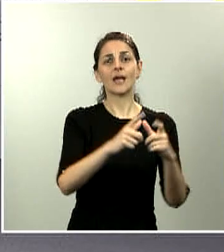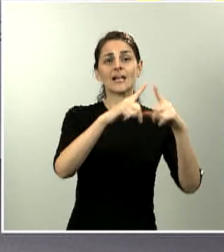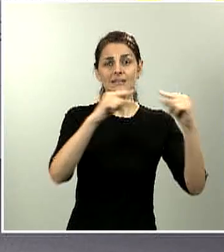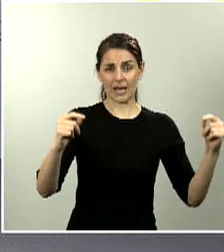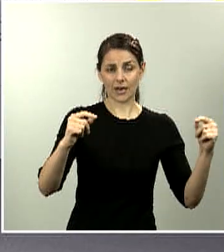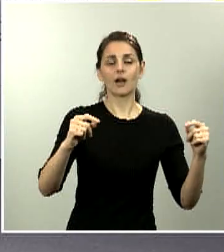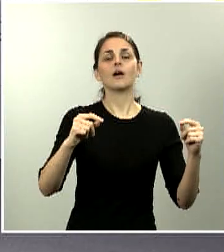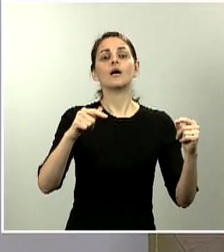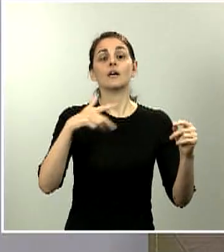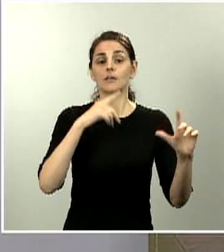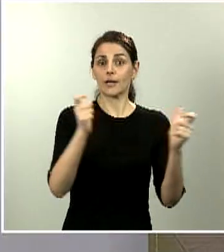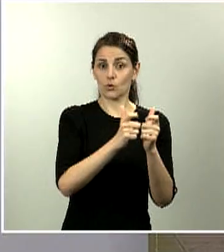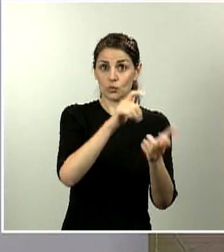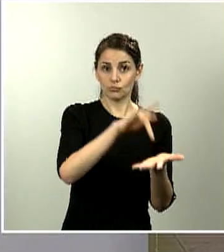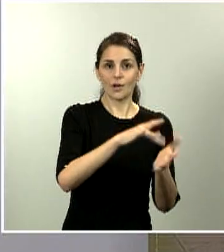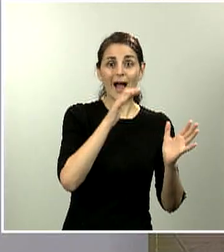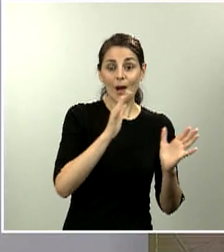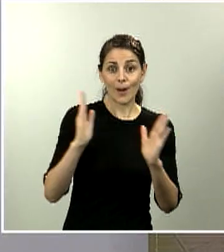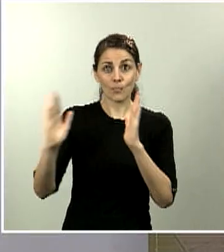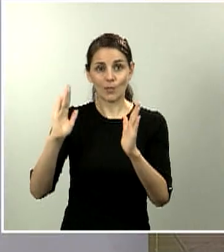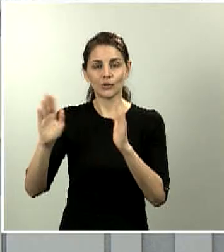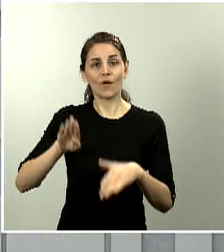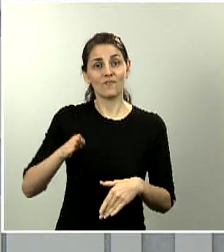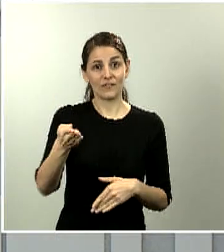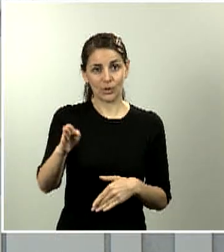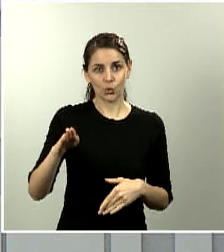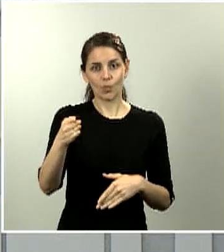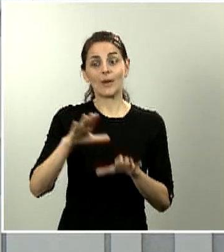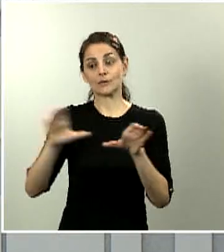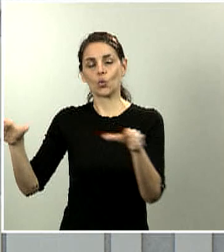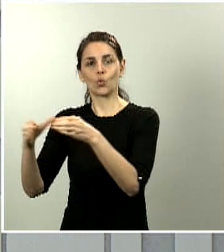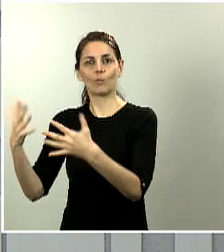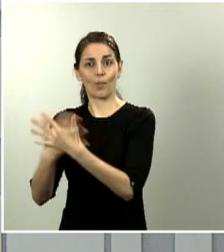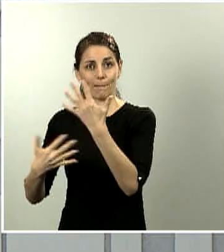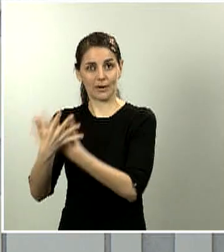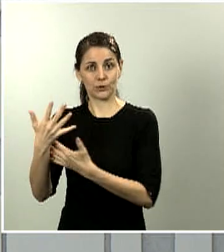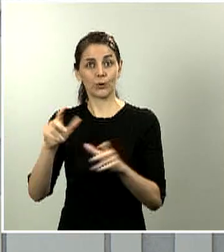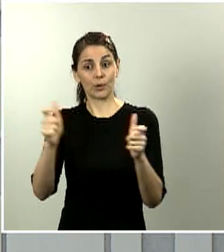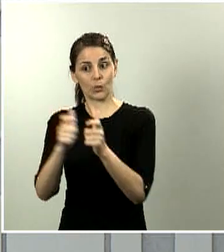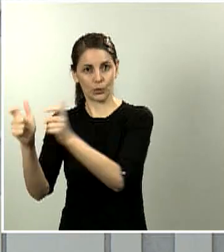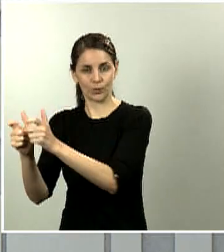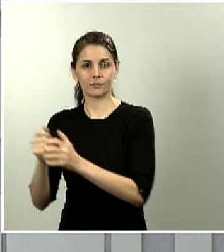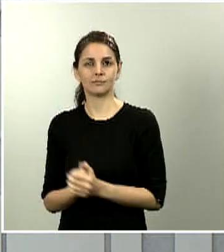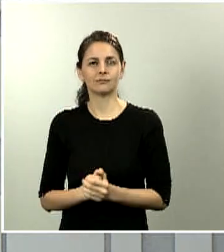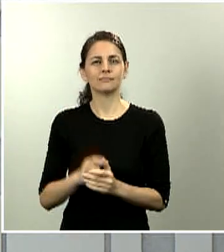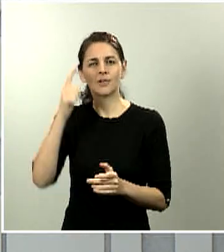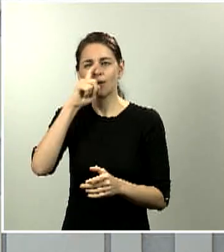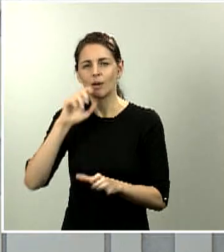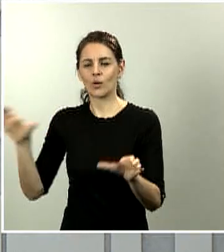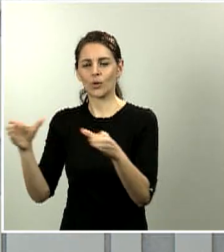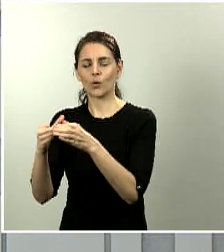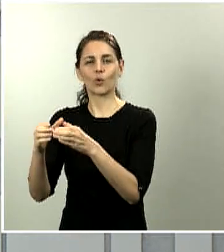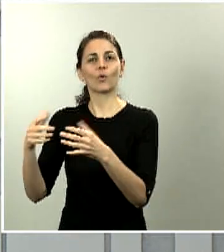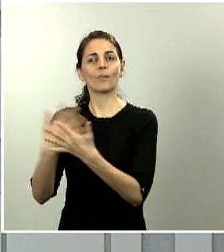momentos reuniones con Bildu y con el Grupo Mixto. Recuerdan que el Grupo Mixto está compuesto por Unión del Pueblo Navarro,